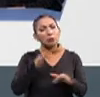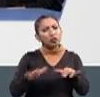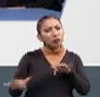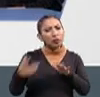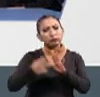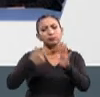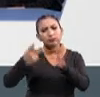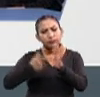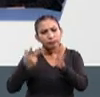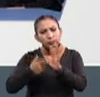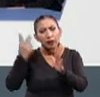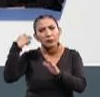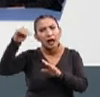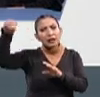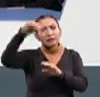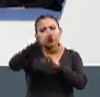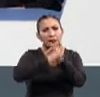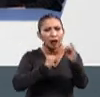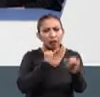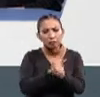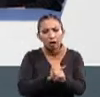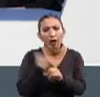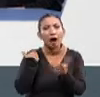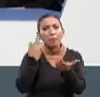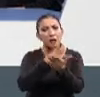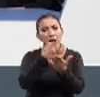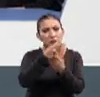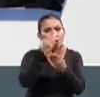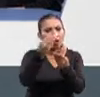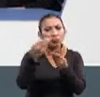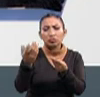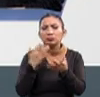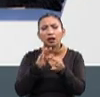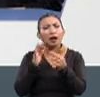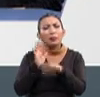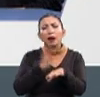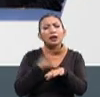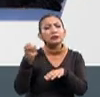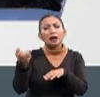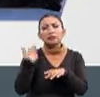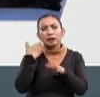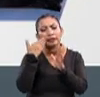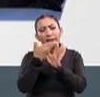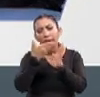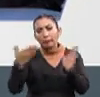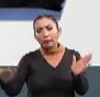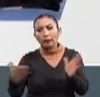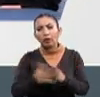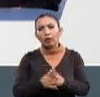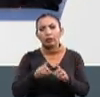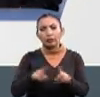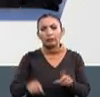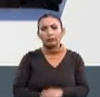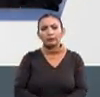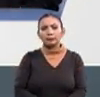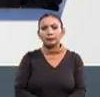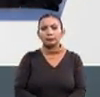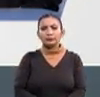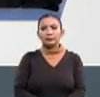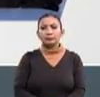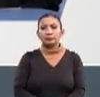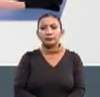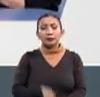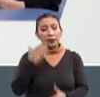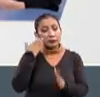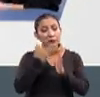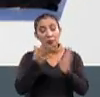forma constante, giras internacionales, varios premios. Uh-huh. Platícanos un poco sobre esta etapa ya distinta en tu vida. Bueno, ha sido